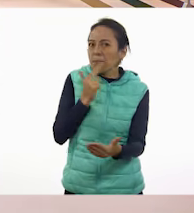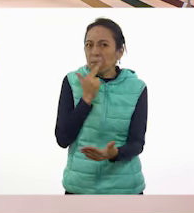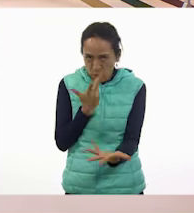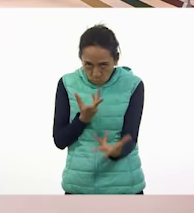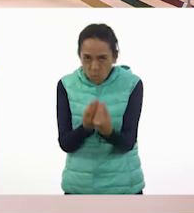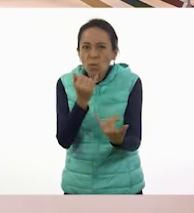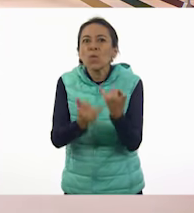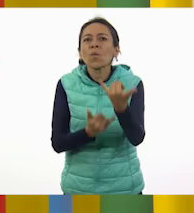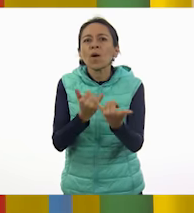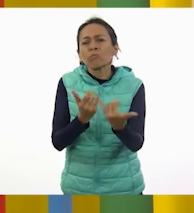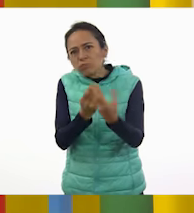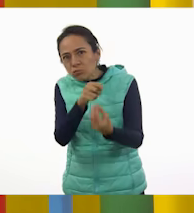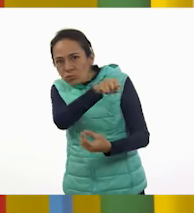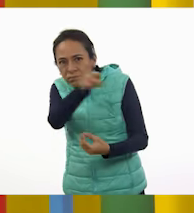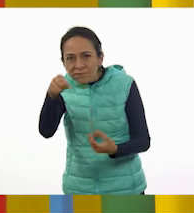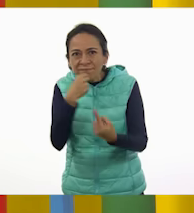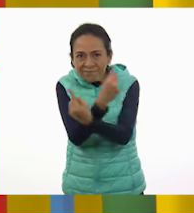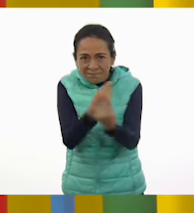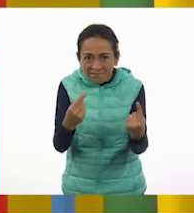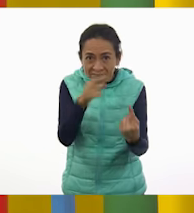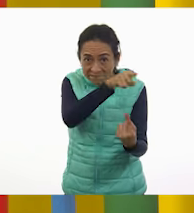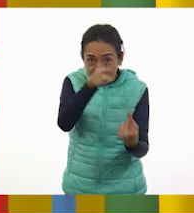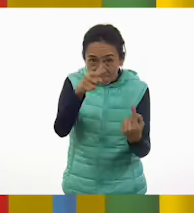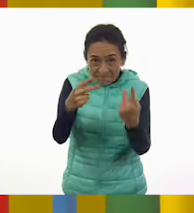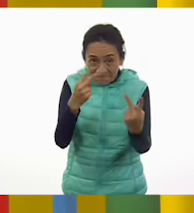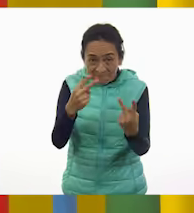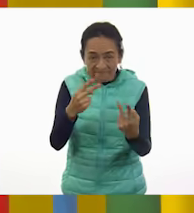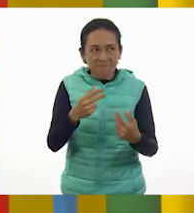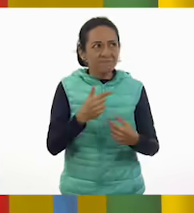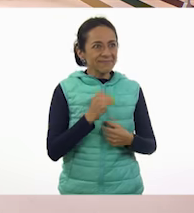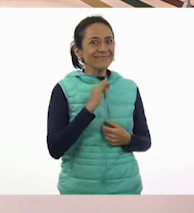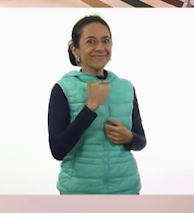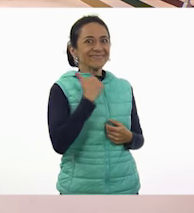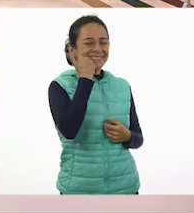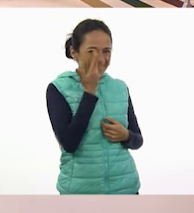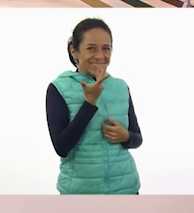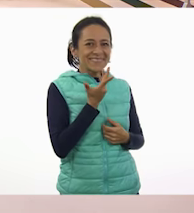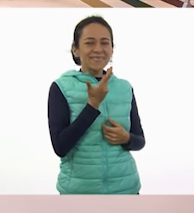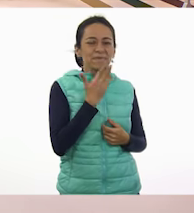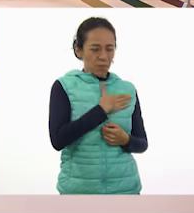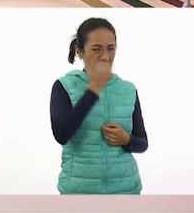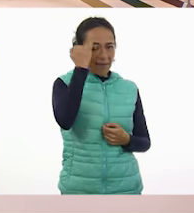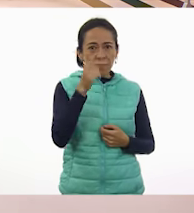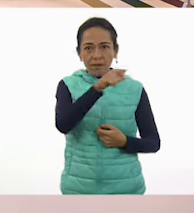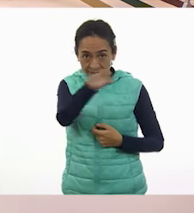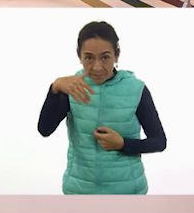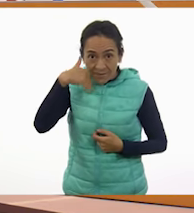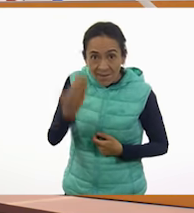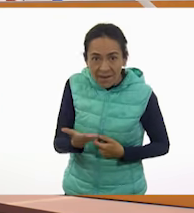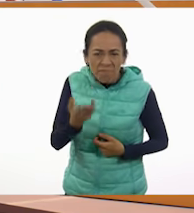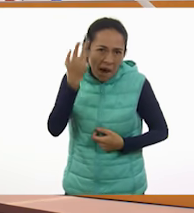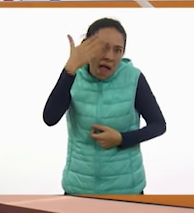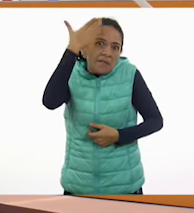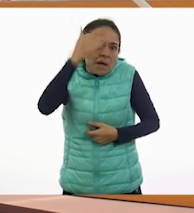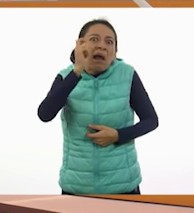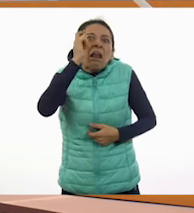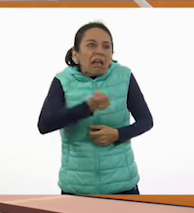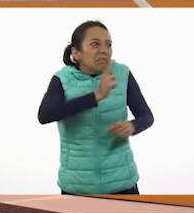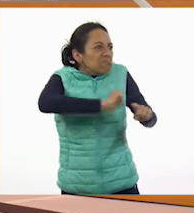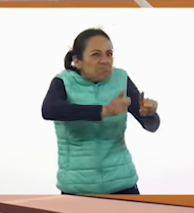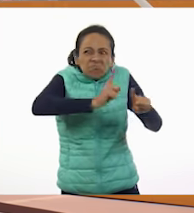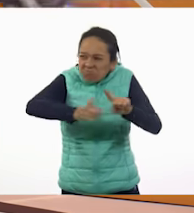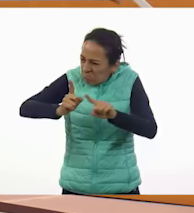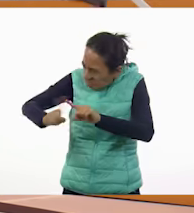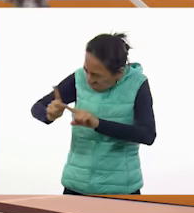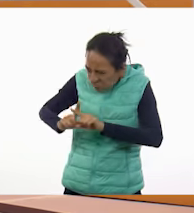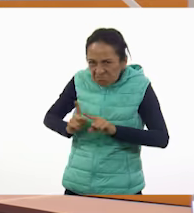parece? Pues me encanta la idea. ¿A ustedes también les gusta la idea de jugar? A ver, ¿qué es la diversidad? Bueno, pues les propongo que vayan corriendo por su